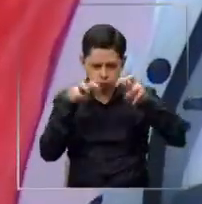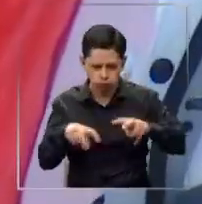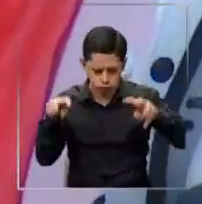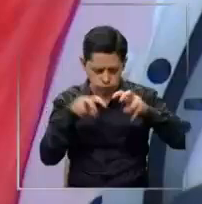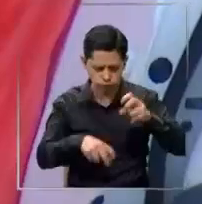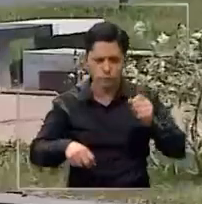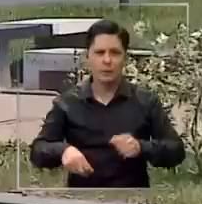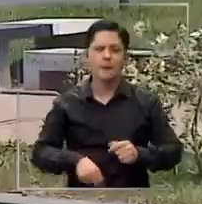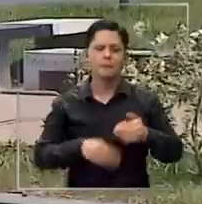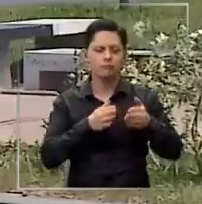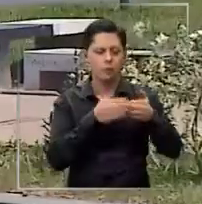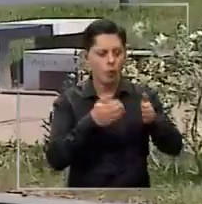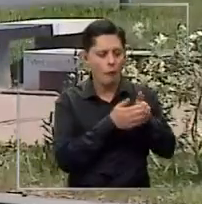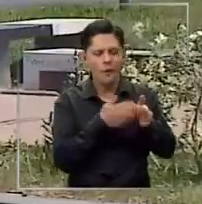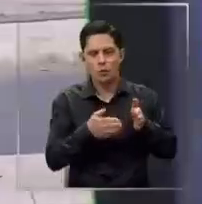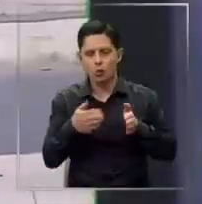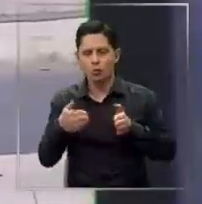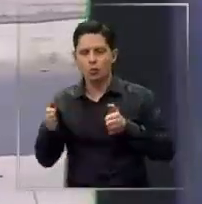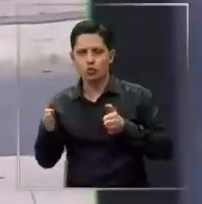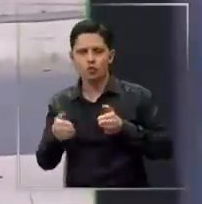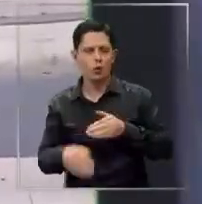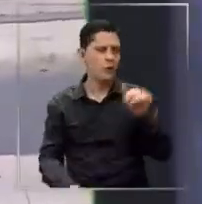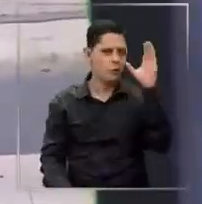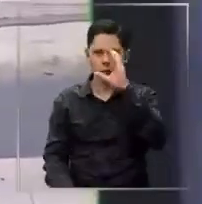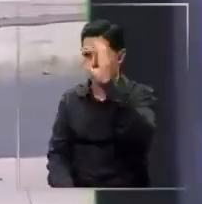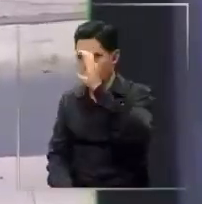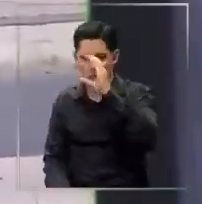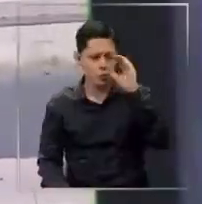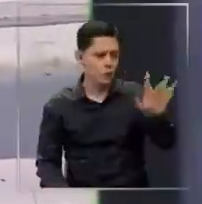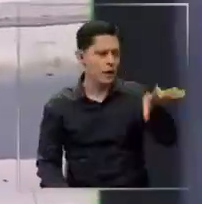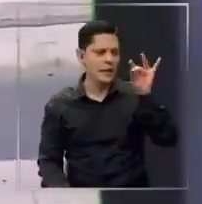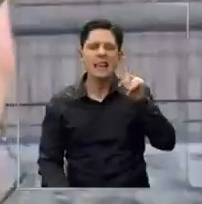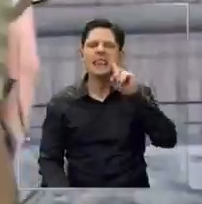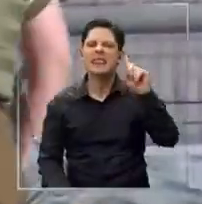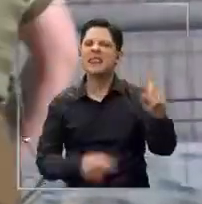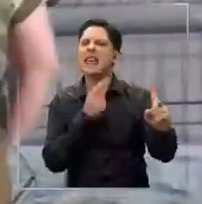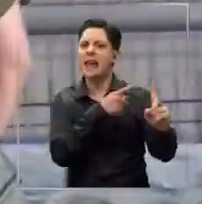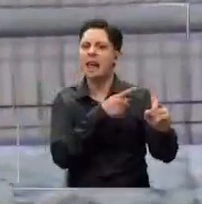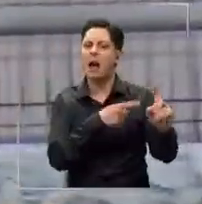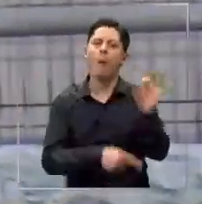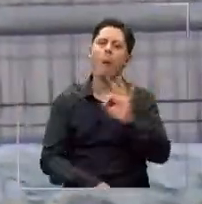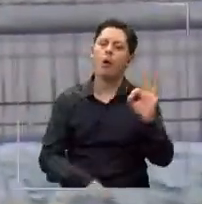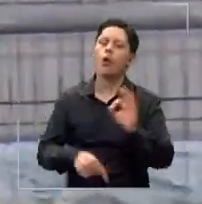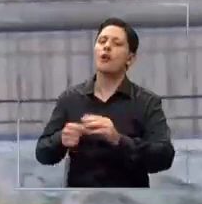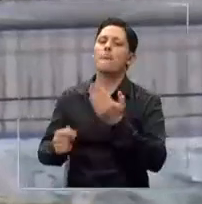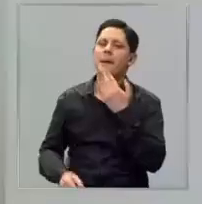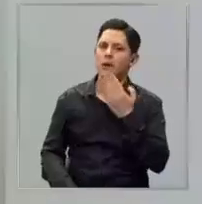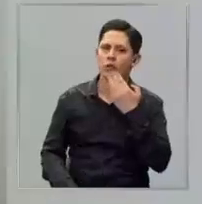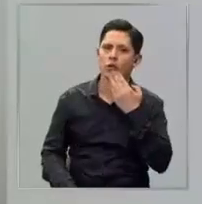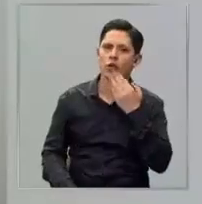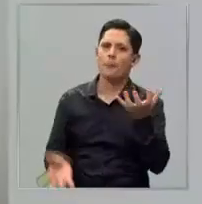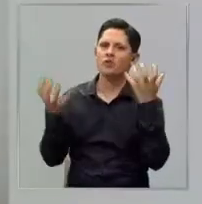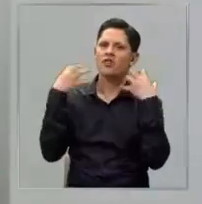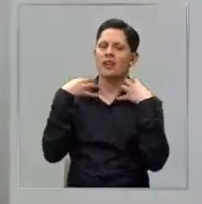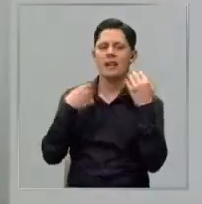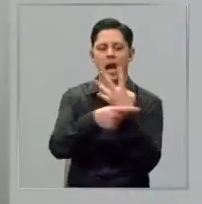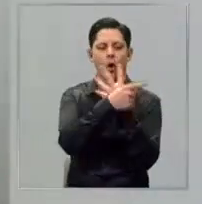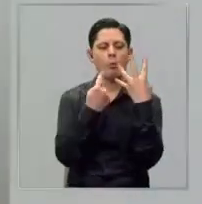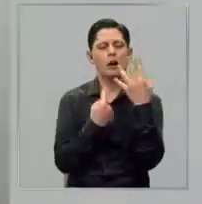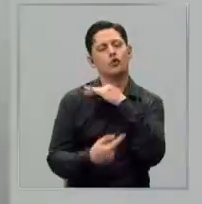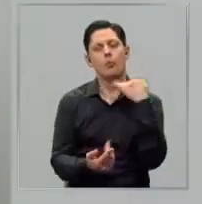sigue su curso y que esperan pronto dar con el paradero de él o los responsables de estas cuatro muertes existe